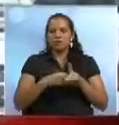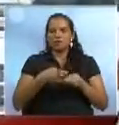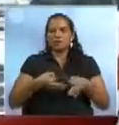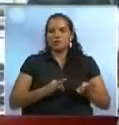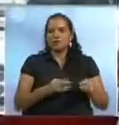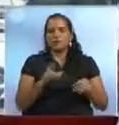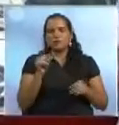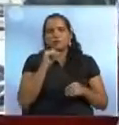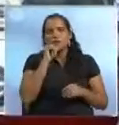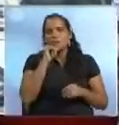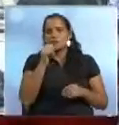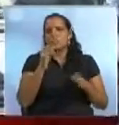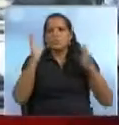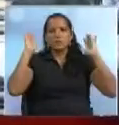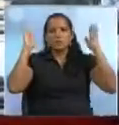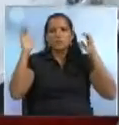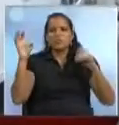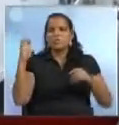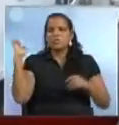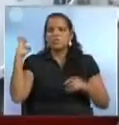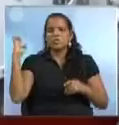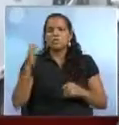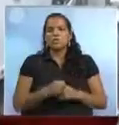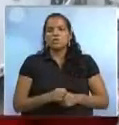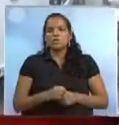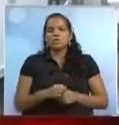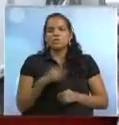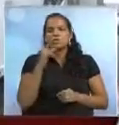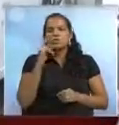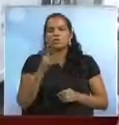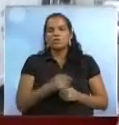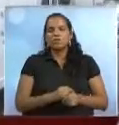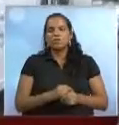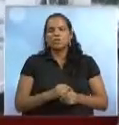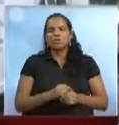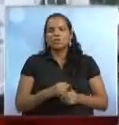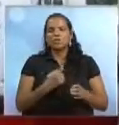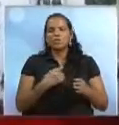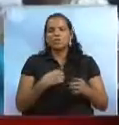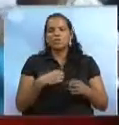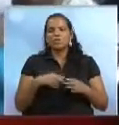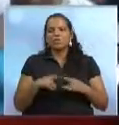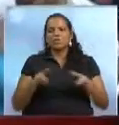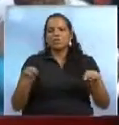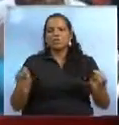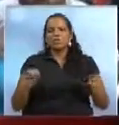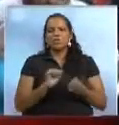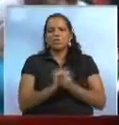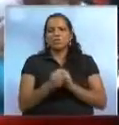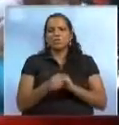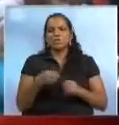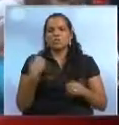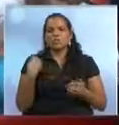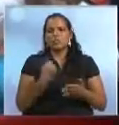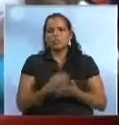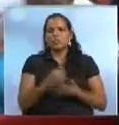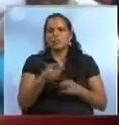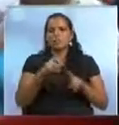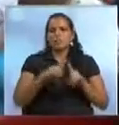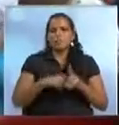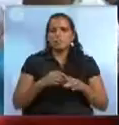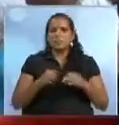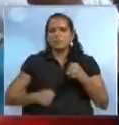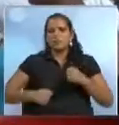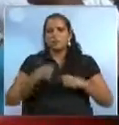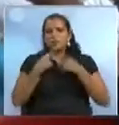que no es suficiente para atender las emergencias presentadas por estos eventos naturales. Todavía nos deben marzo, todavía nos deben